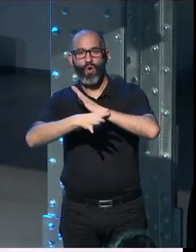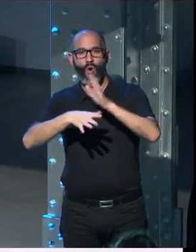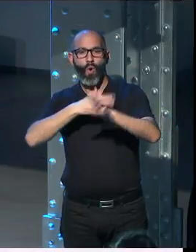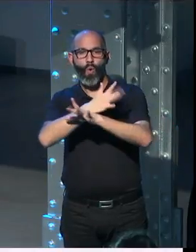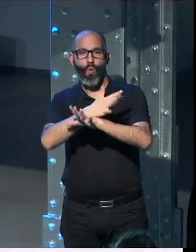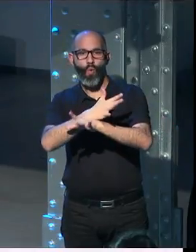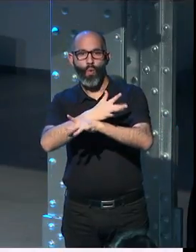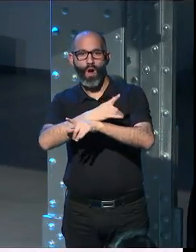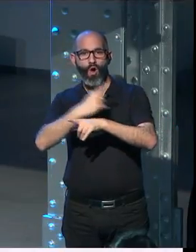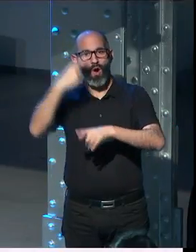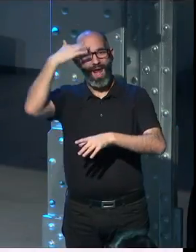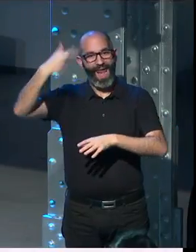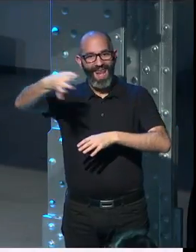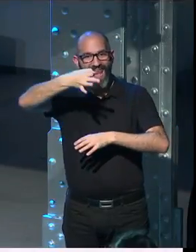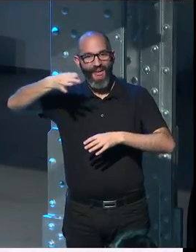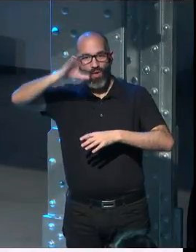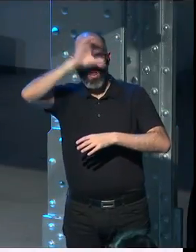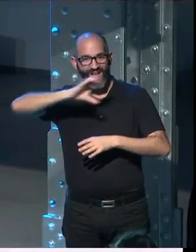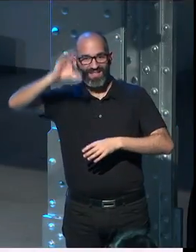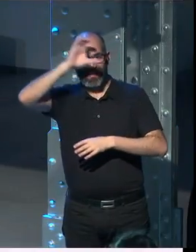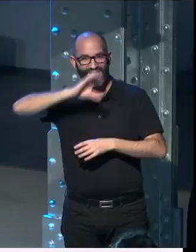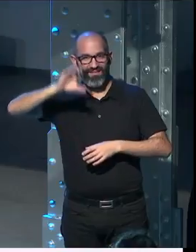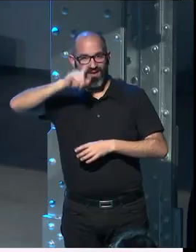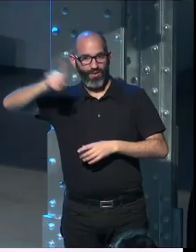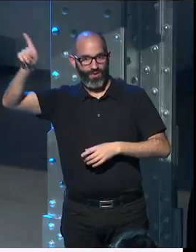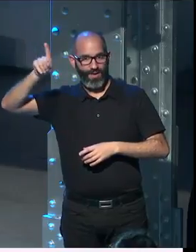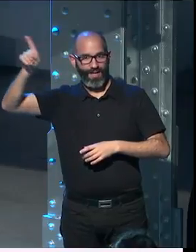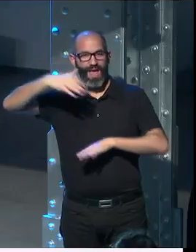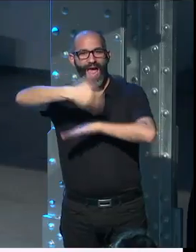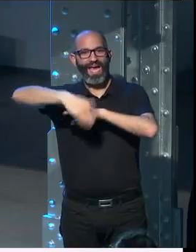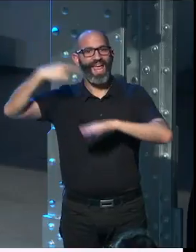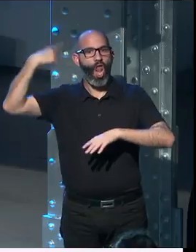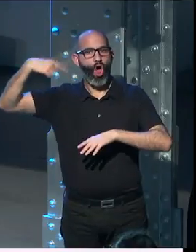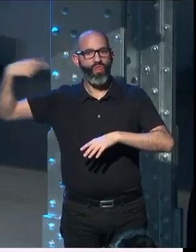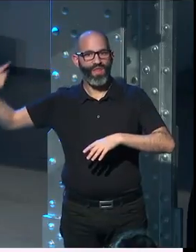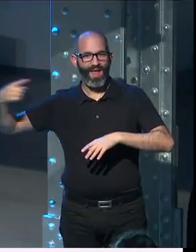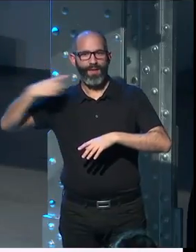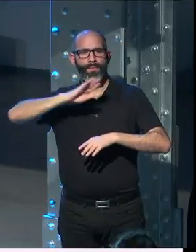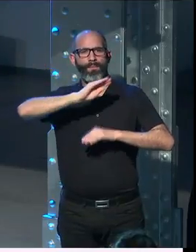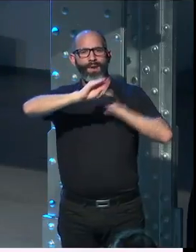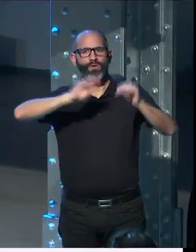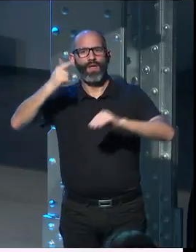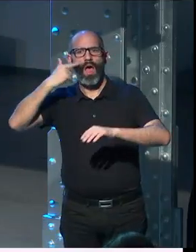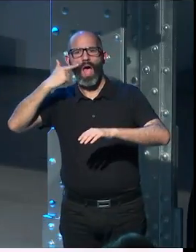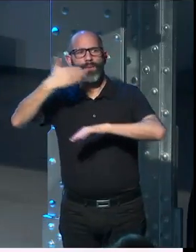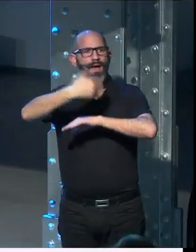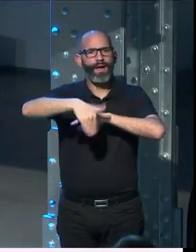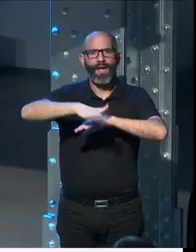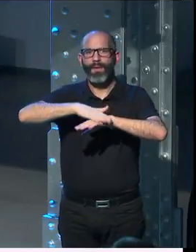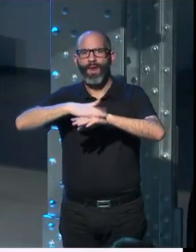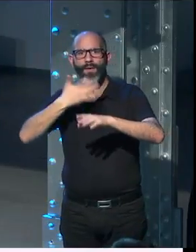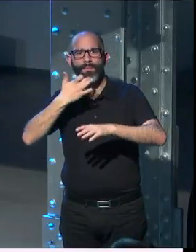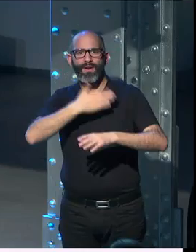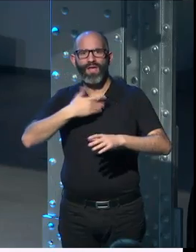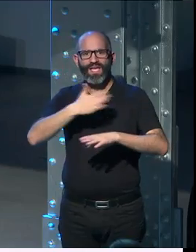en el trabajo de un neurocientífico, de Dan Simons. El mago es de Rembrandt, aquí está en una calle de Londres preguntando direcciones hacia la Trinity